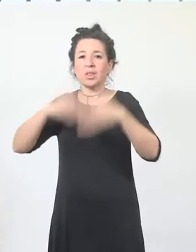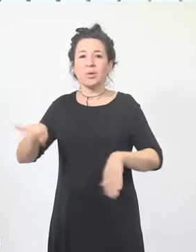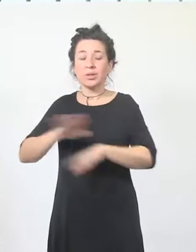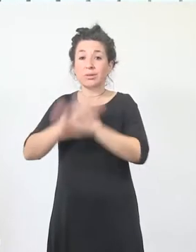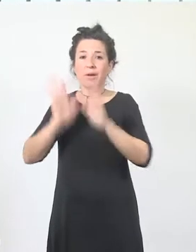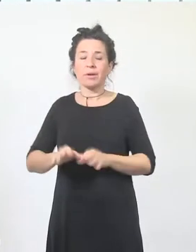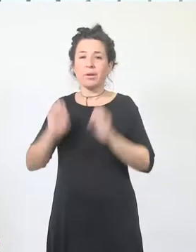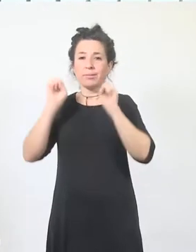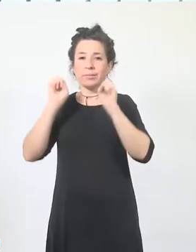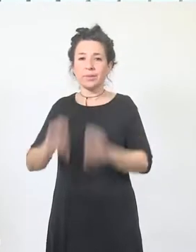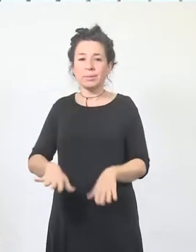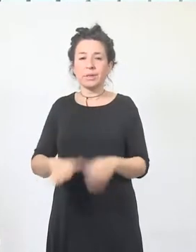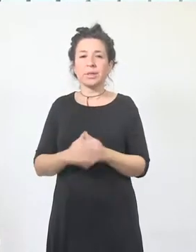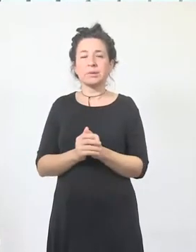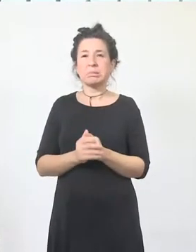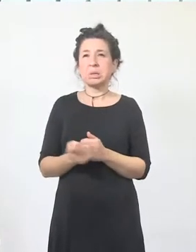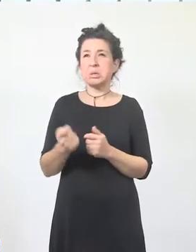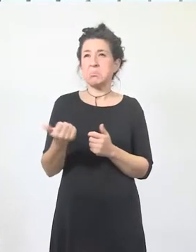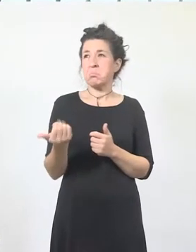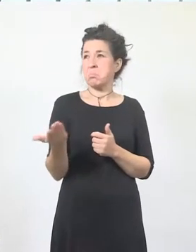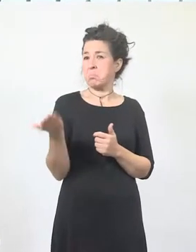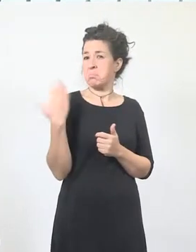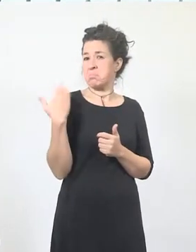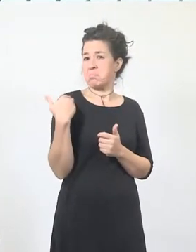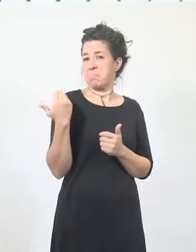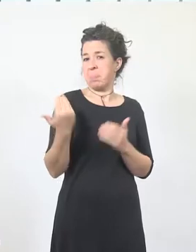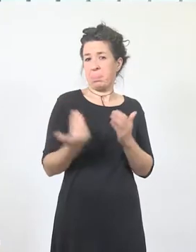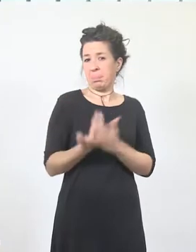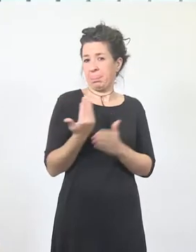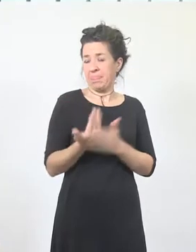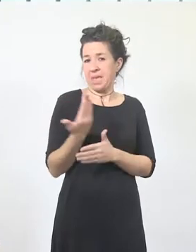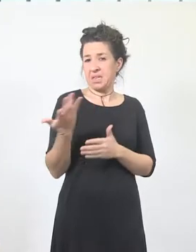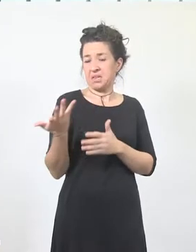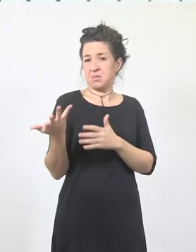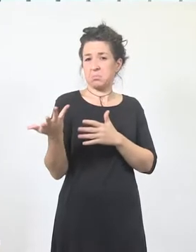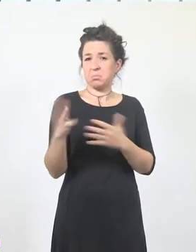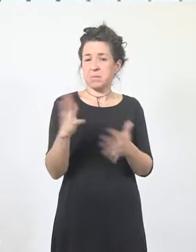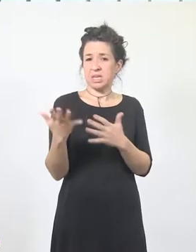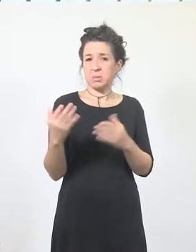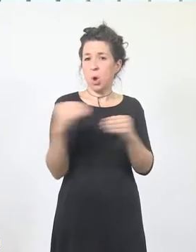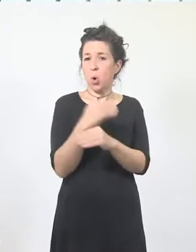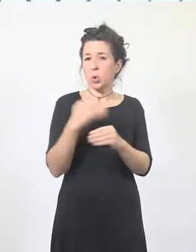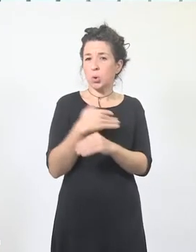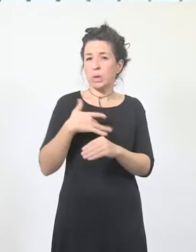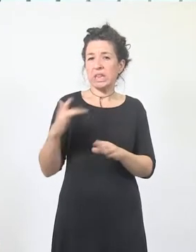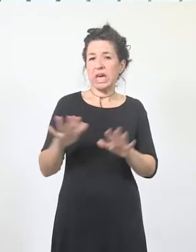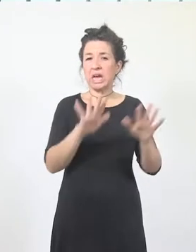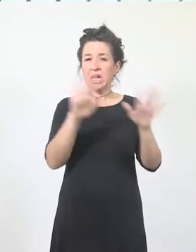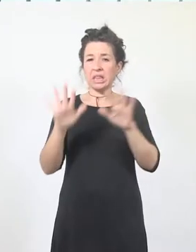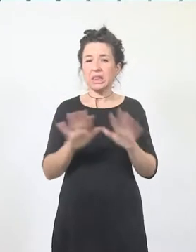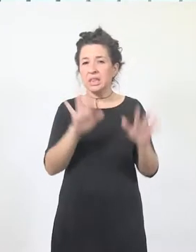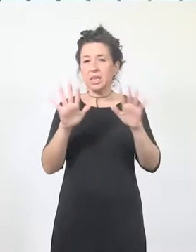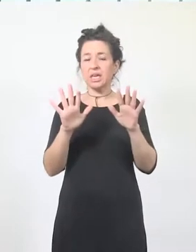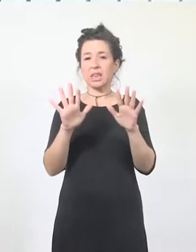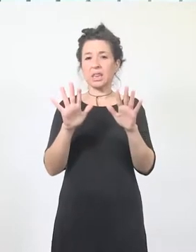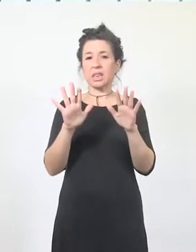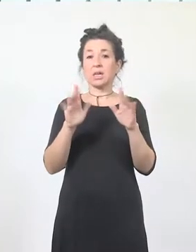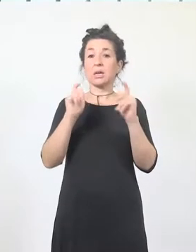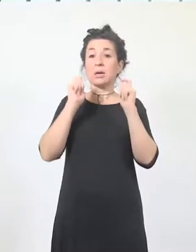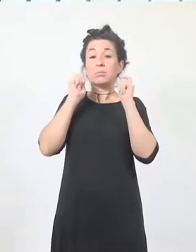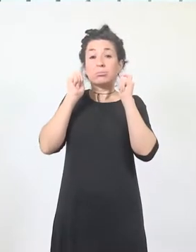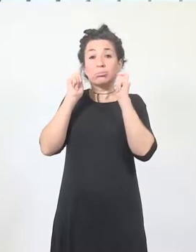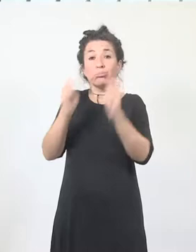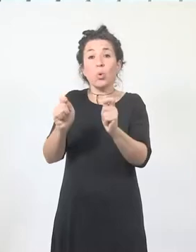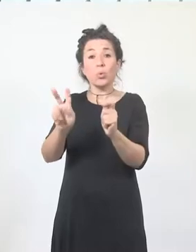y hace como unos días, pues el 10 de octubre, cuando se